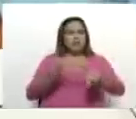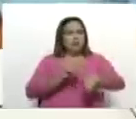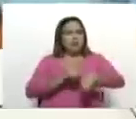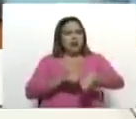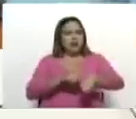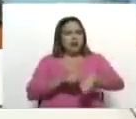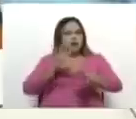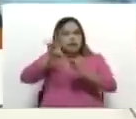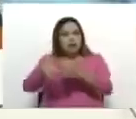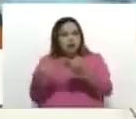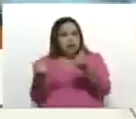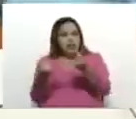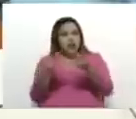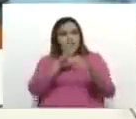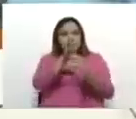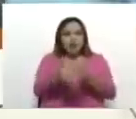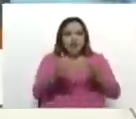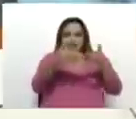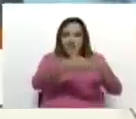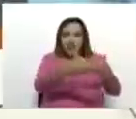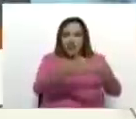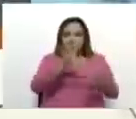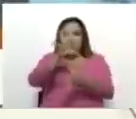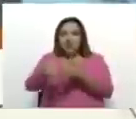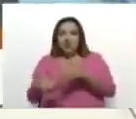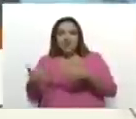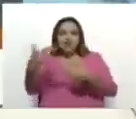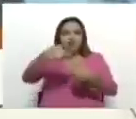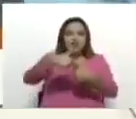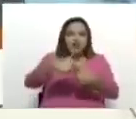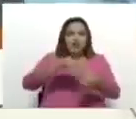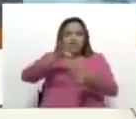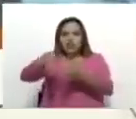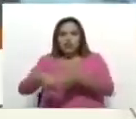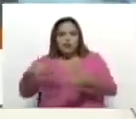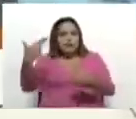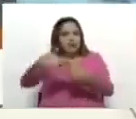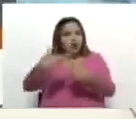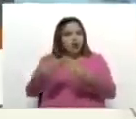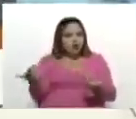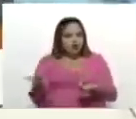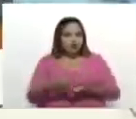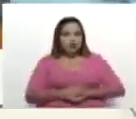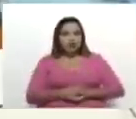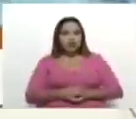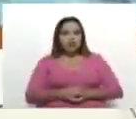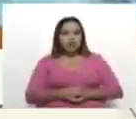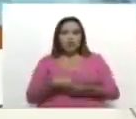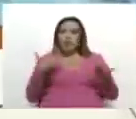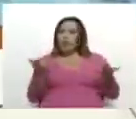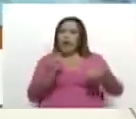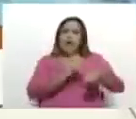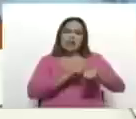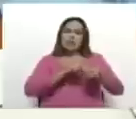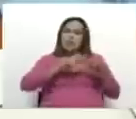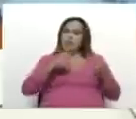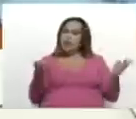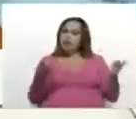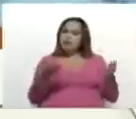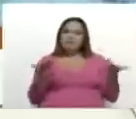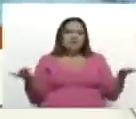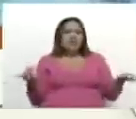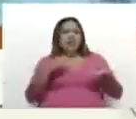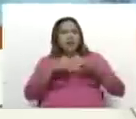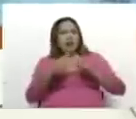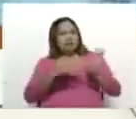nos robaron el dinero si nos roban los barcos si nos robaron la gasolina si nos roban el petróleo Cuál es tiempo de paz de qué